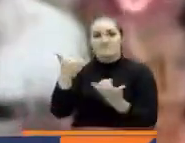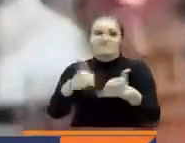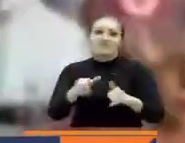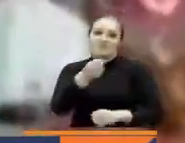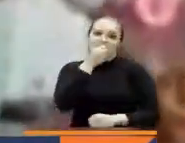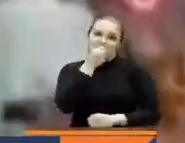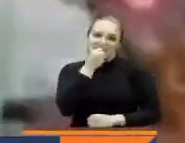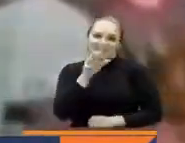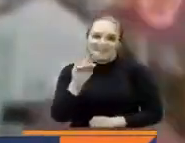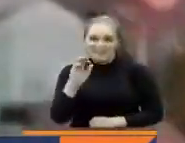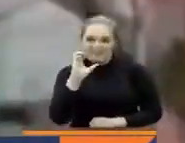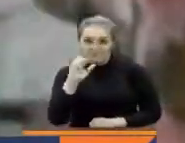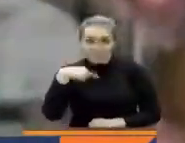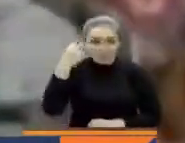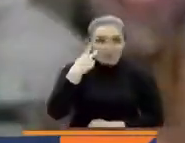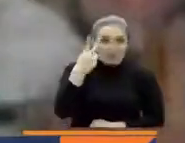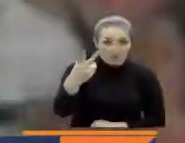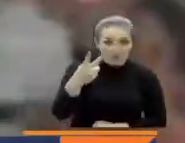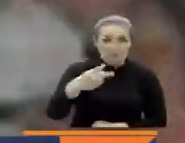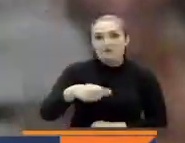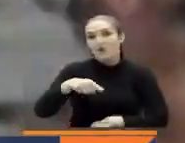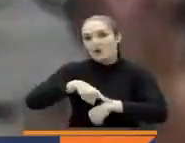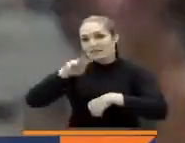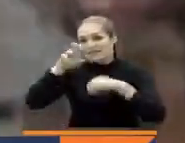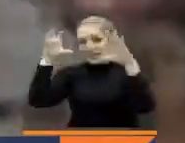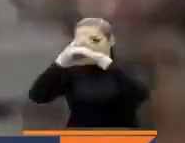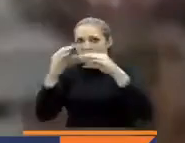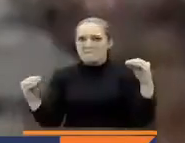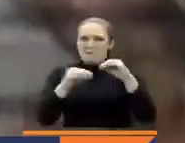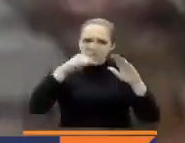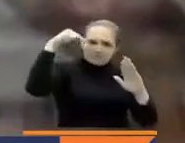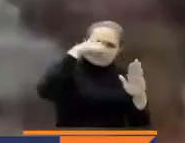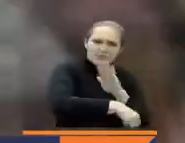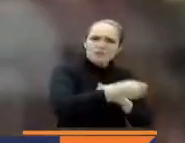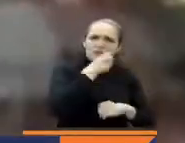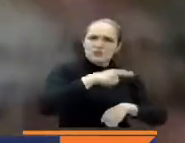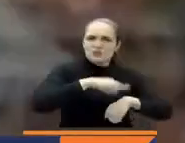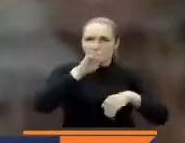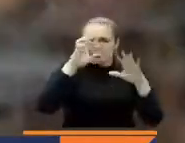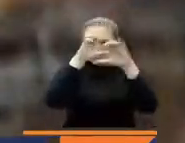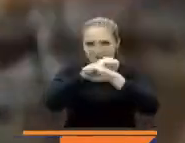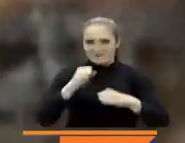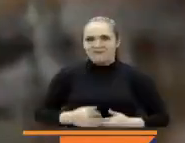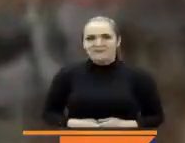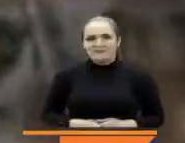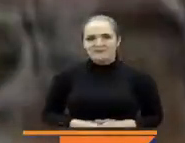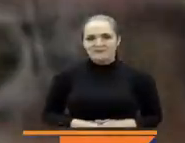vemos en De Qué Se Habla a las 7 y, por supuesto, desarrollo de estas y más noticias a las 8 de la noche.